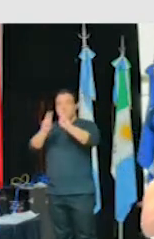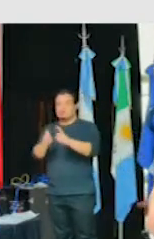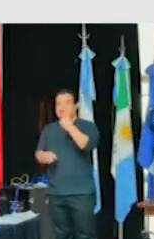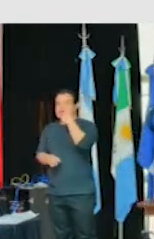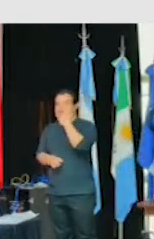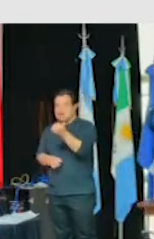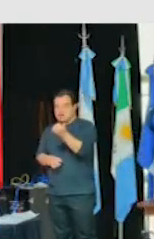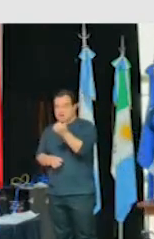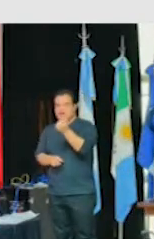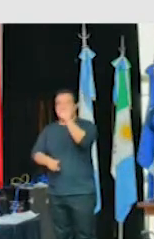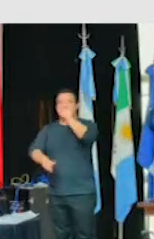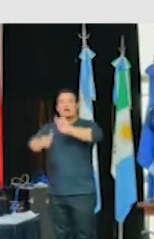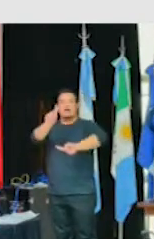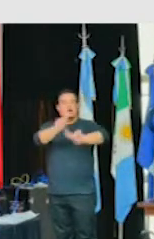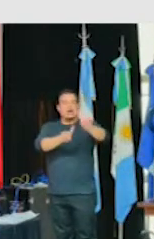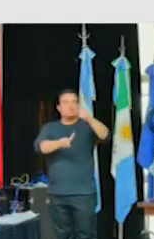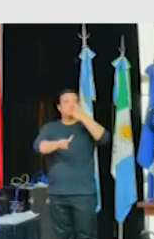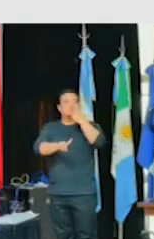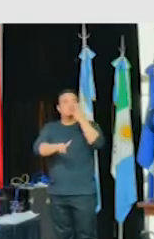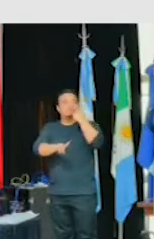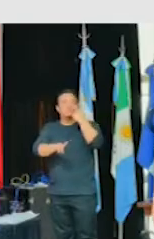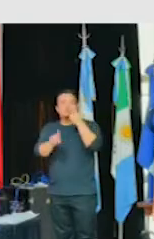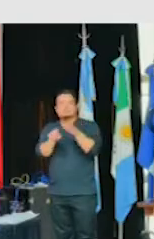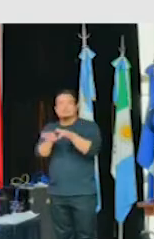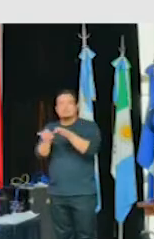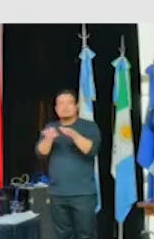¿Quiénes de acá utilizan ChatGPT o algo por el estilo?